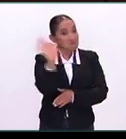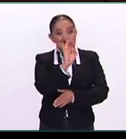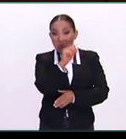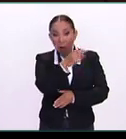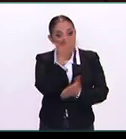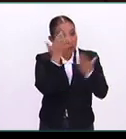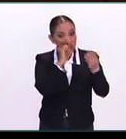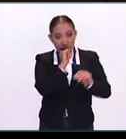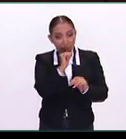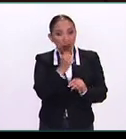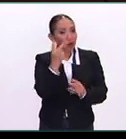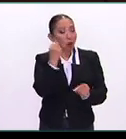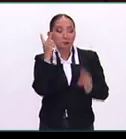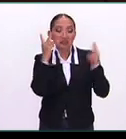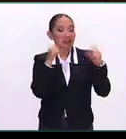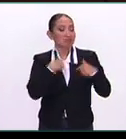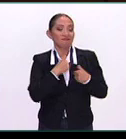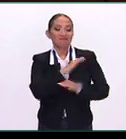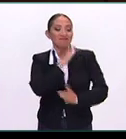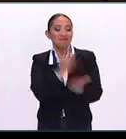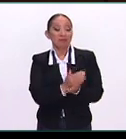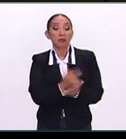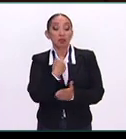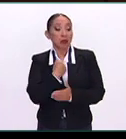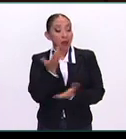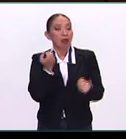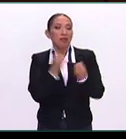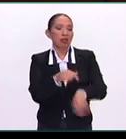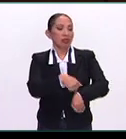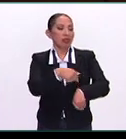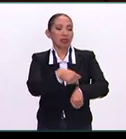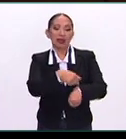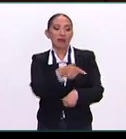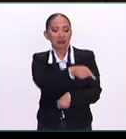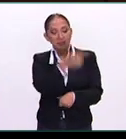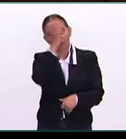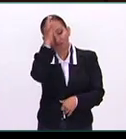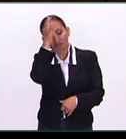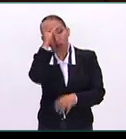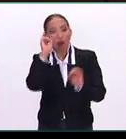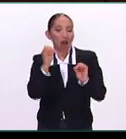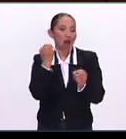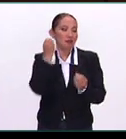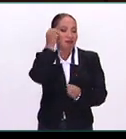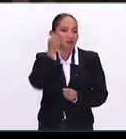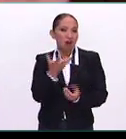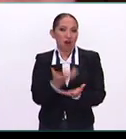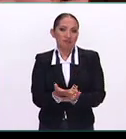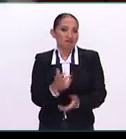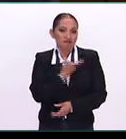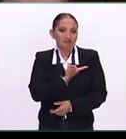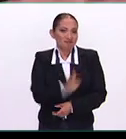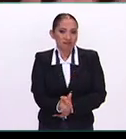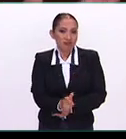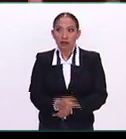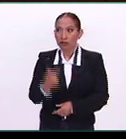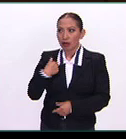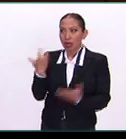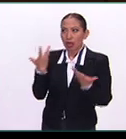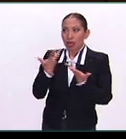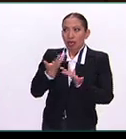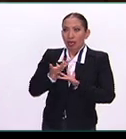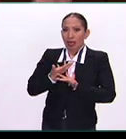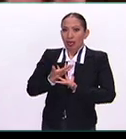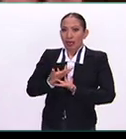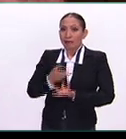las prepara, mejor ni venga, porque yo no pierdo el tiempo con tontos o con flojos. Yo me quedé un poco